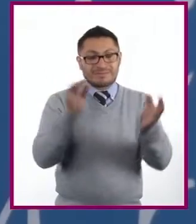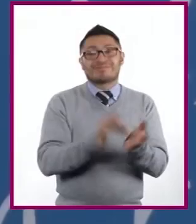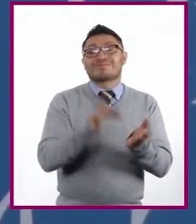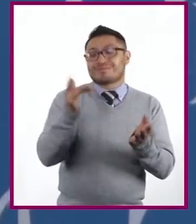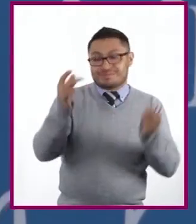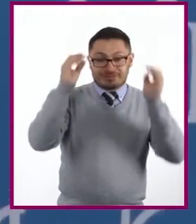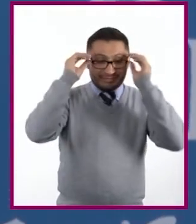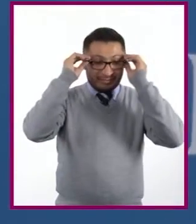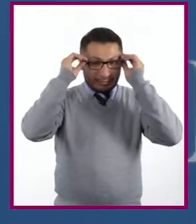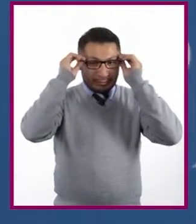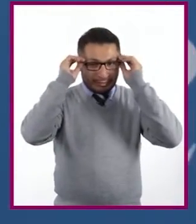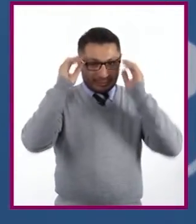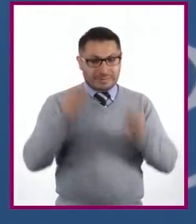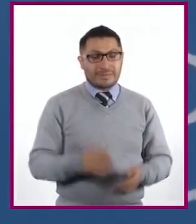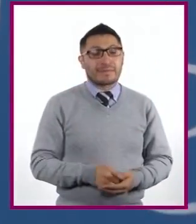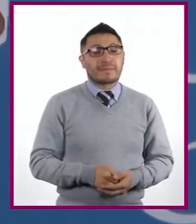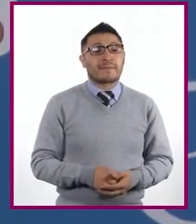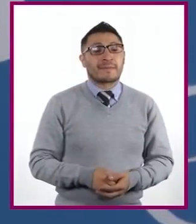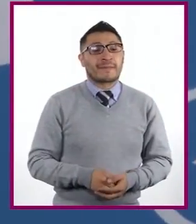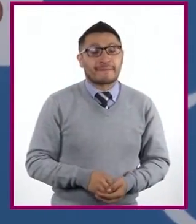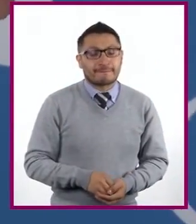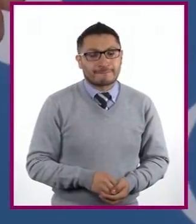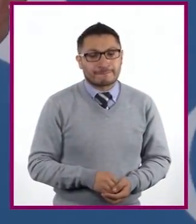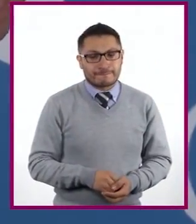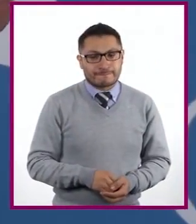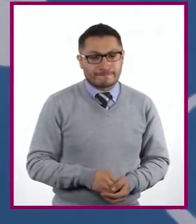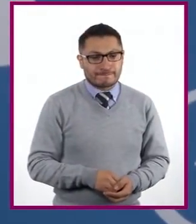Gracias. Ya está.